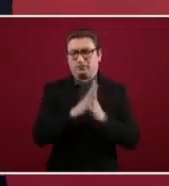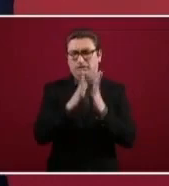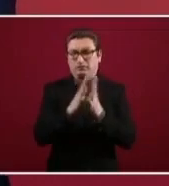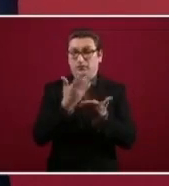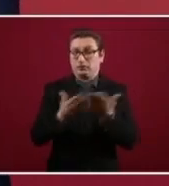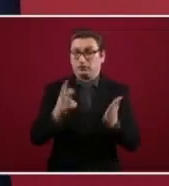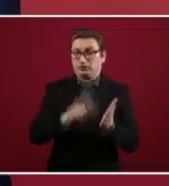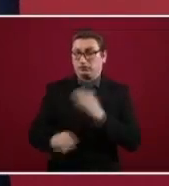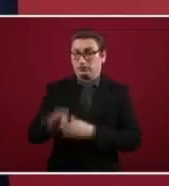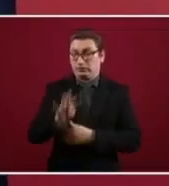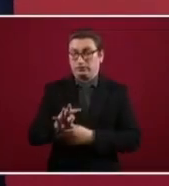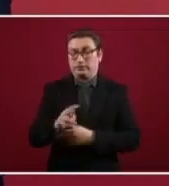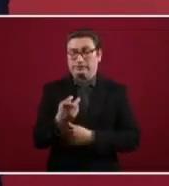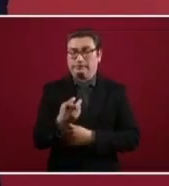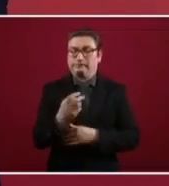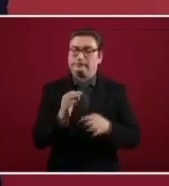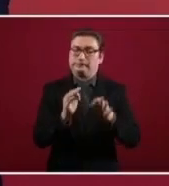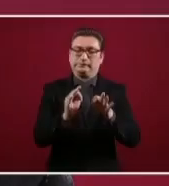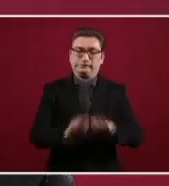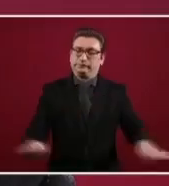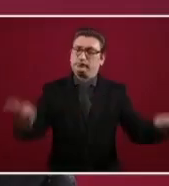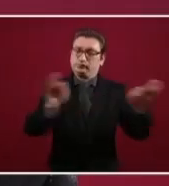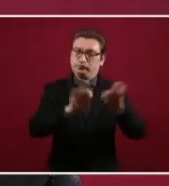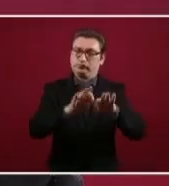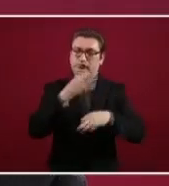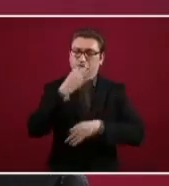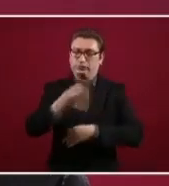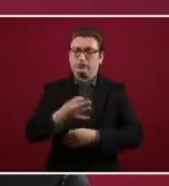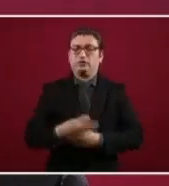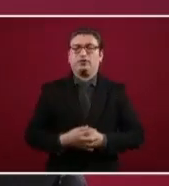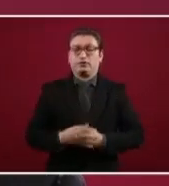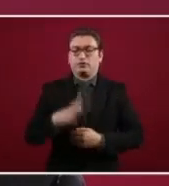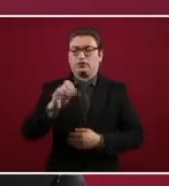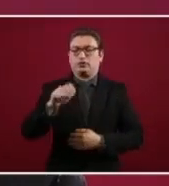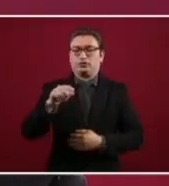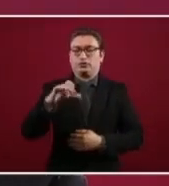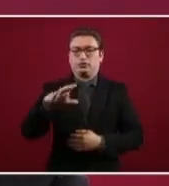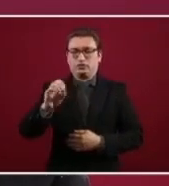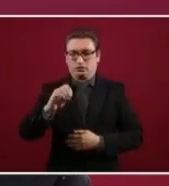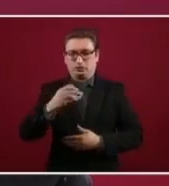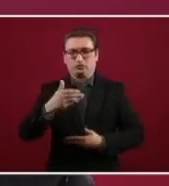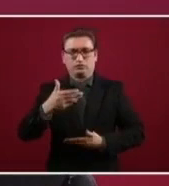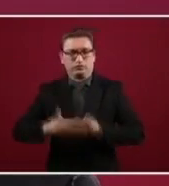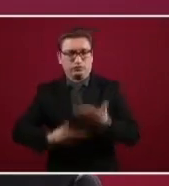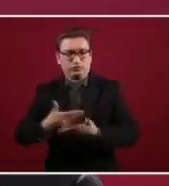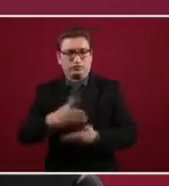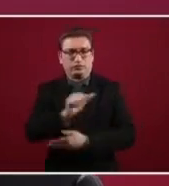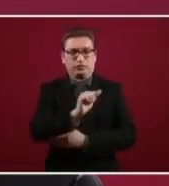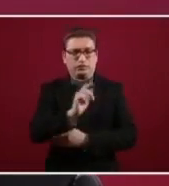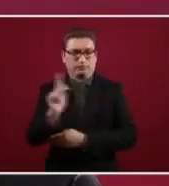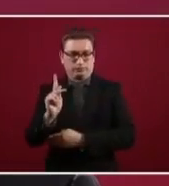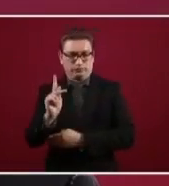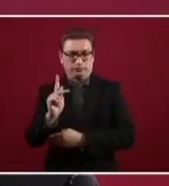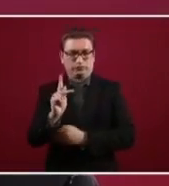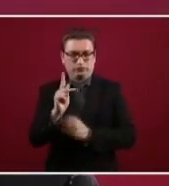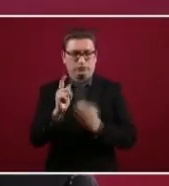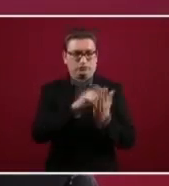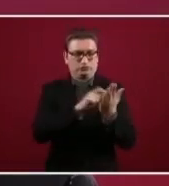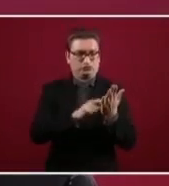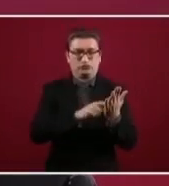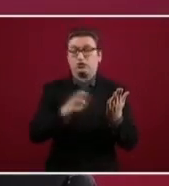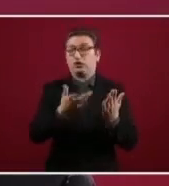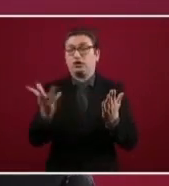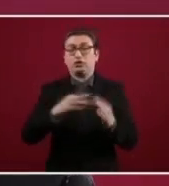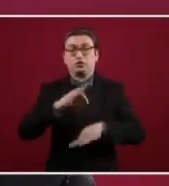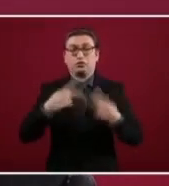y esto es muy importante señalarlo concanaco puso en servicio una aplicación móvil para los cons que